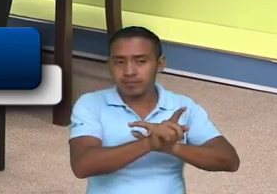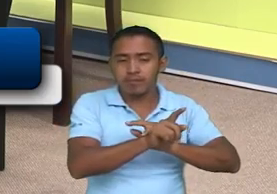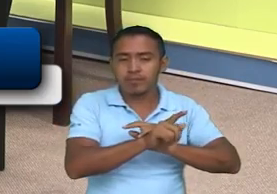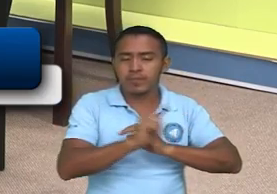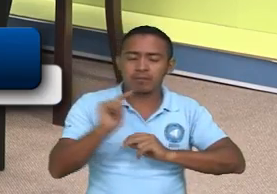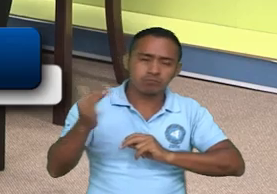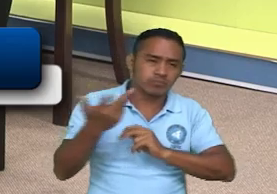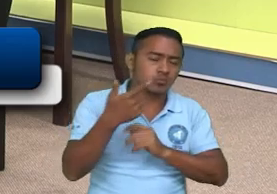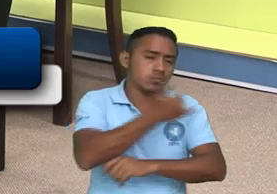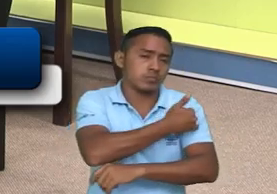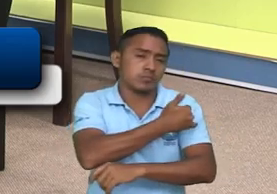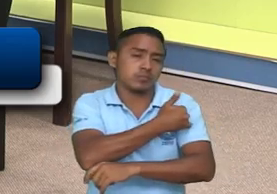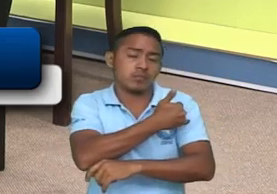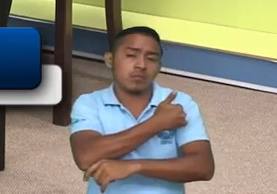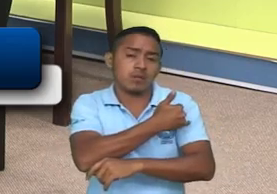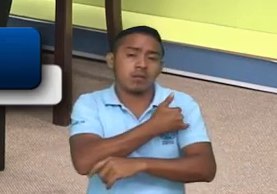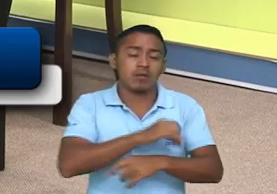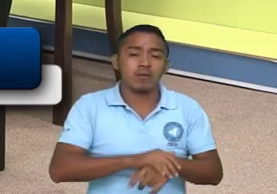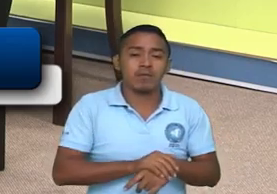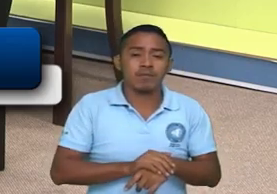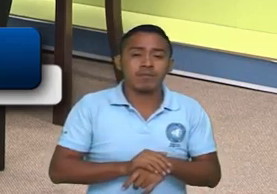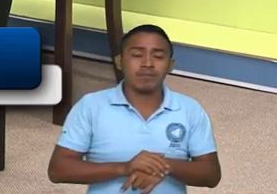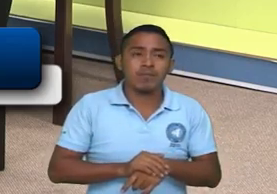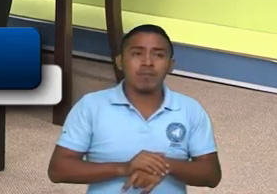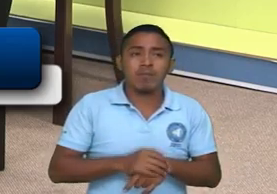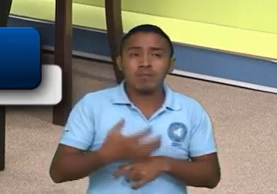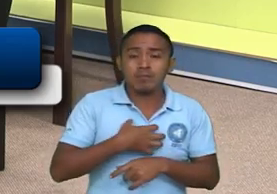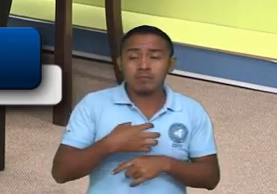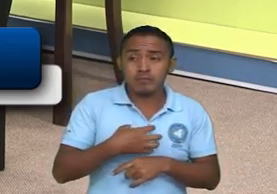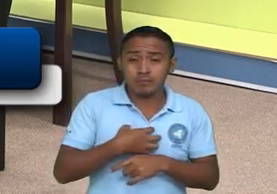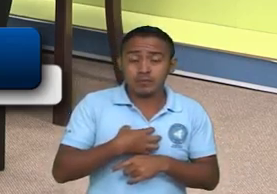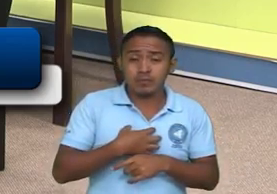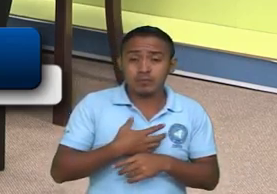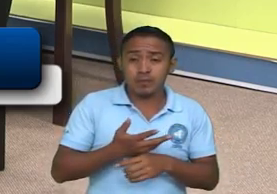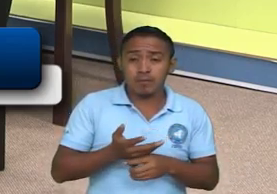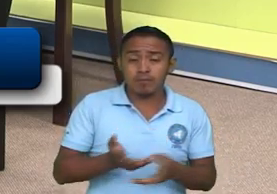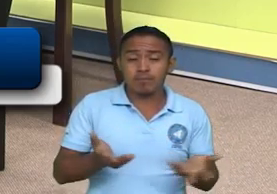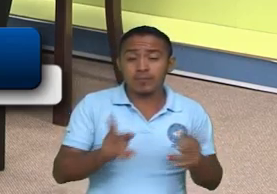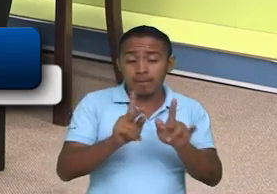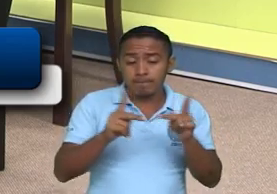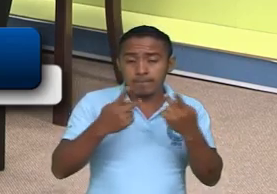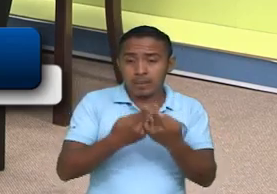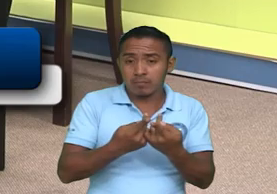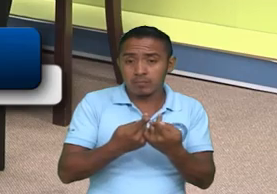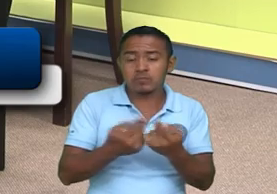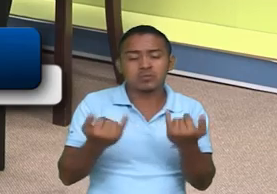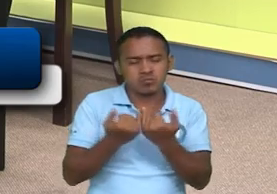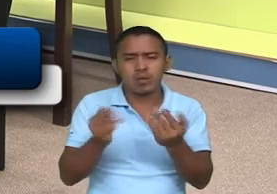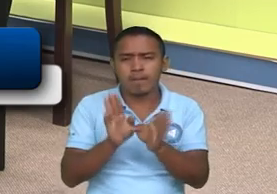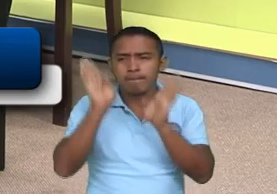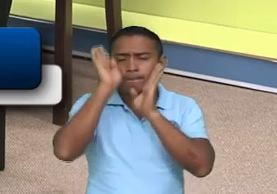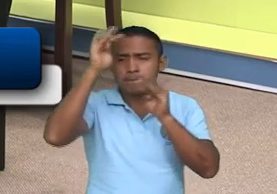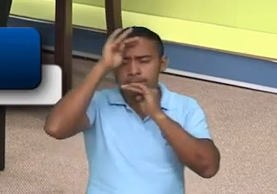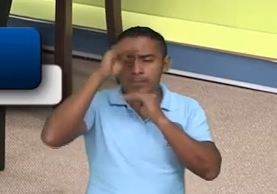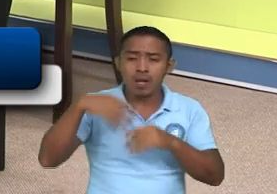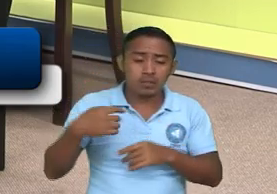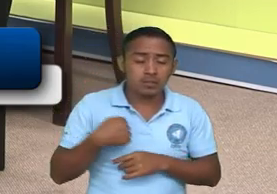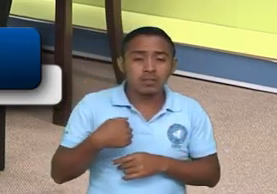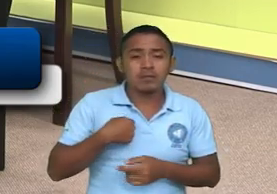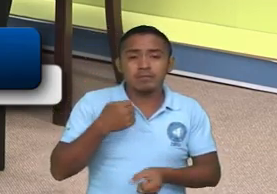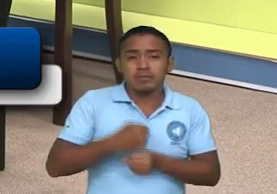estos casos. Si en un dado caso se descarta totalmente esto y se ve que en realidad es una muerte súbita del lactante, se hacen las